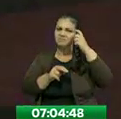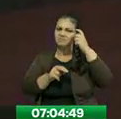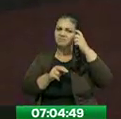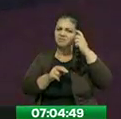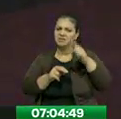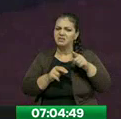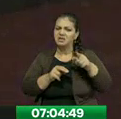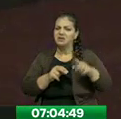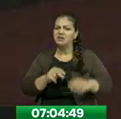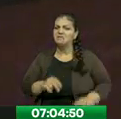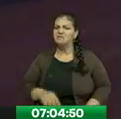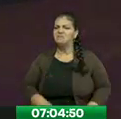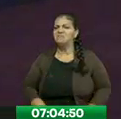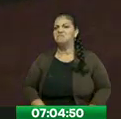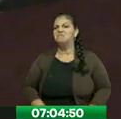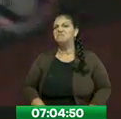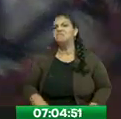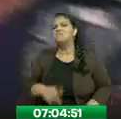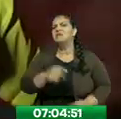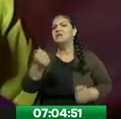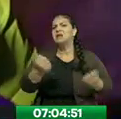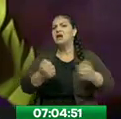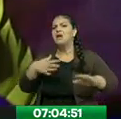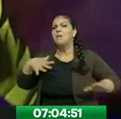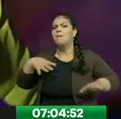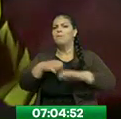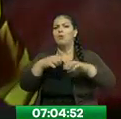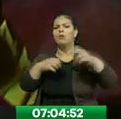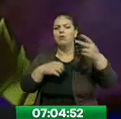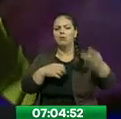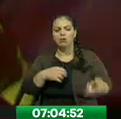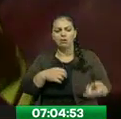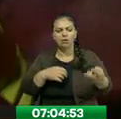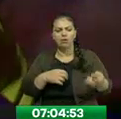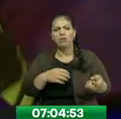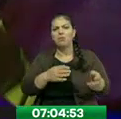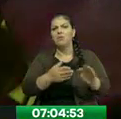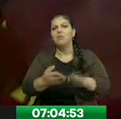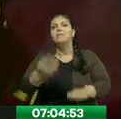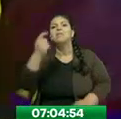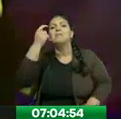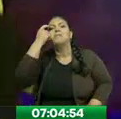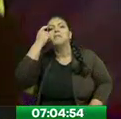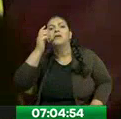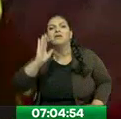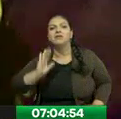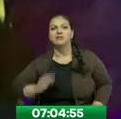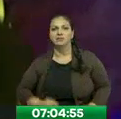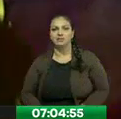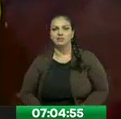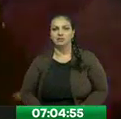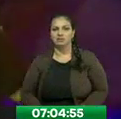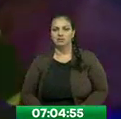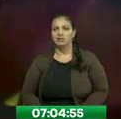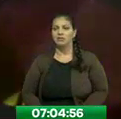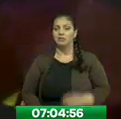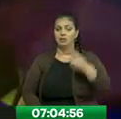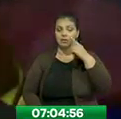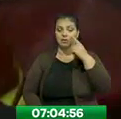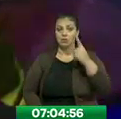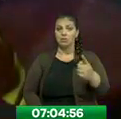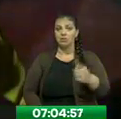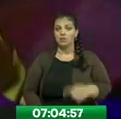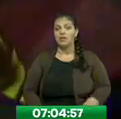de muerte había sido por atropello. La víctima se encuentra con una fractura a nivel